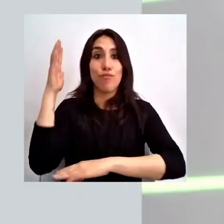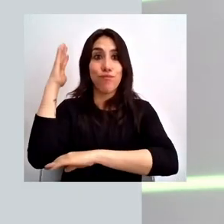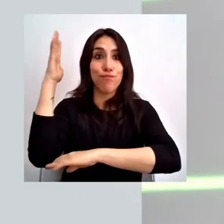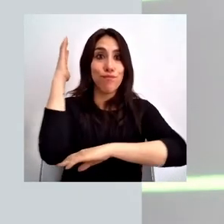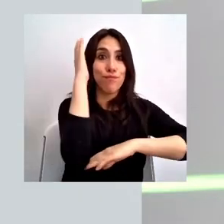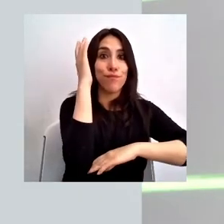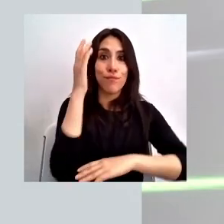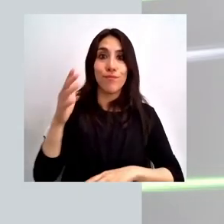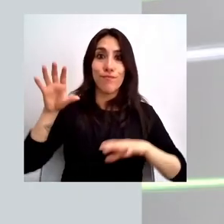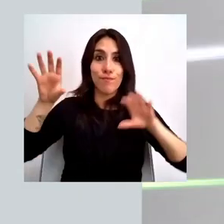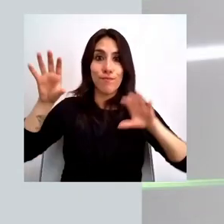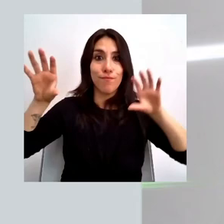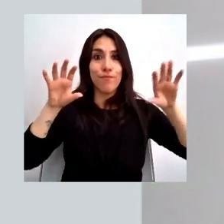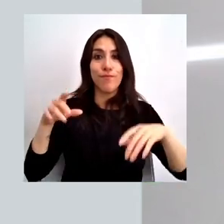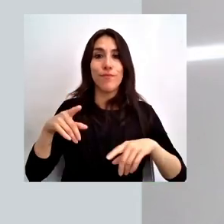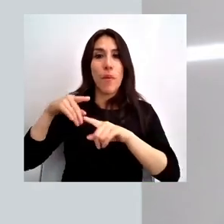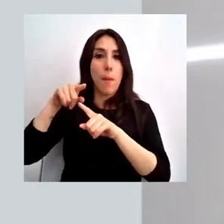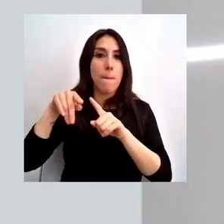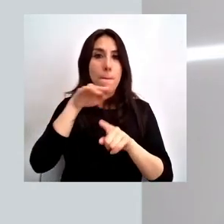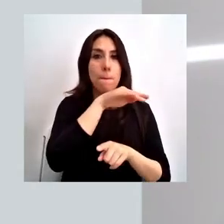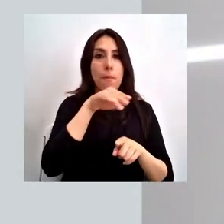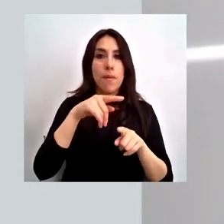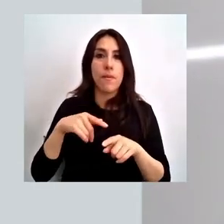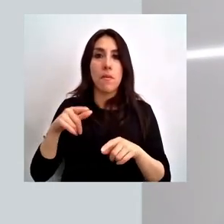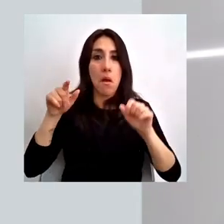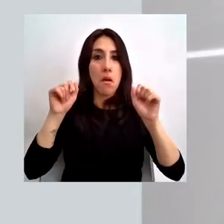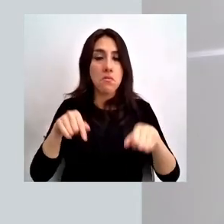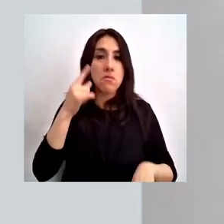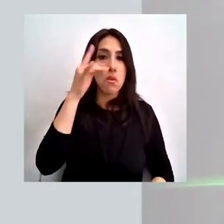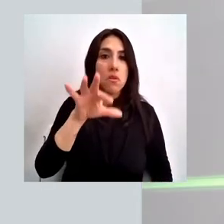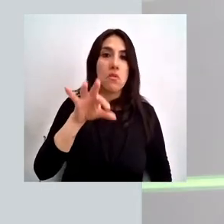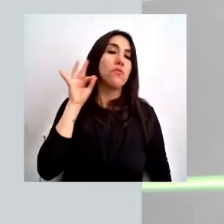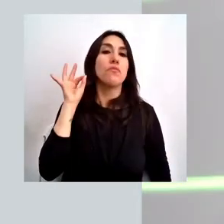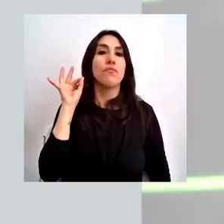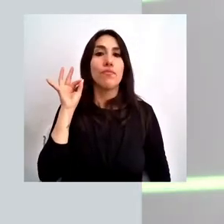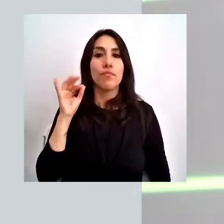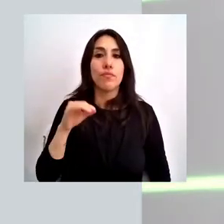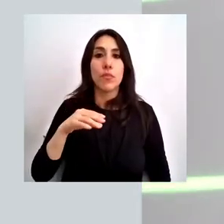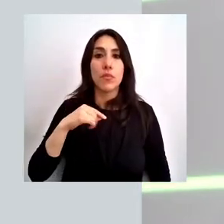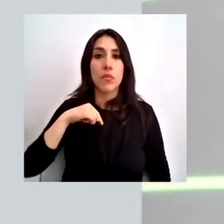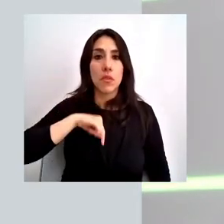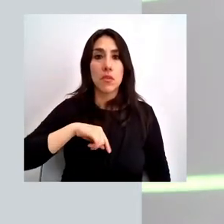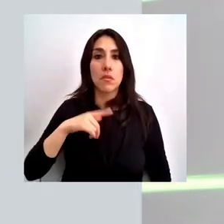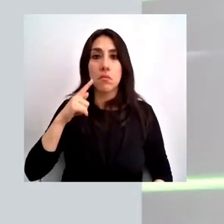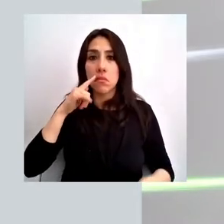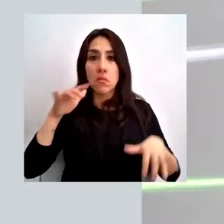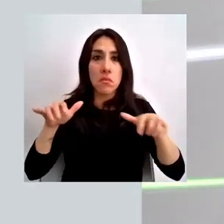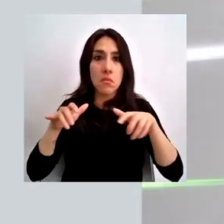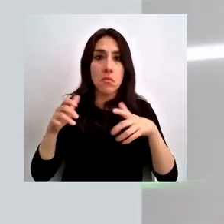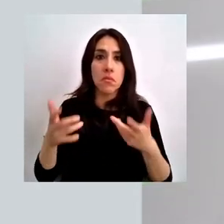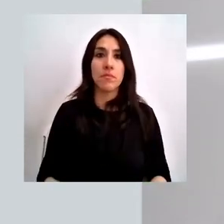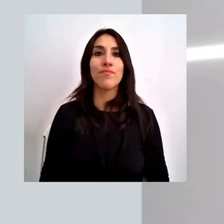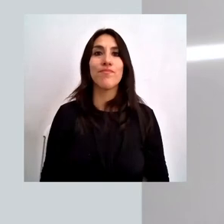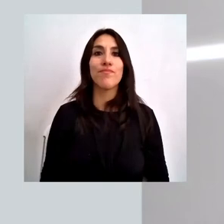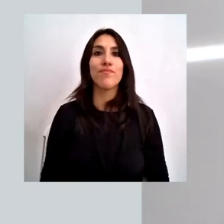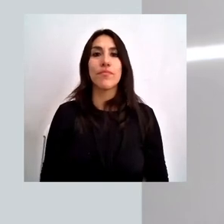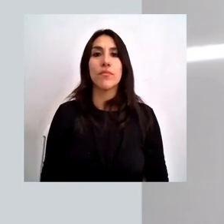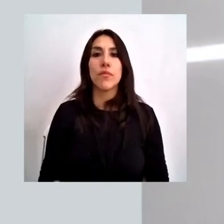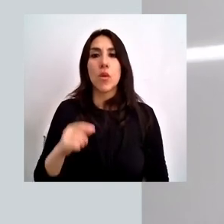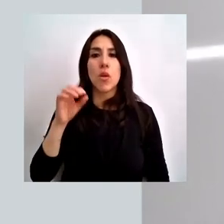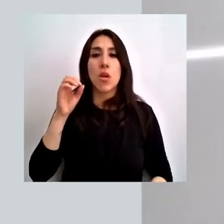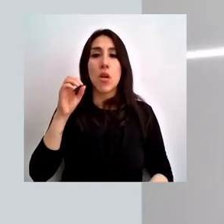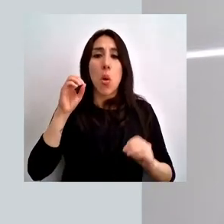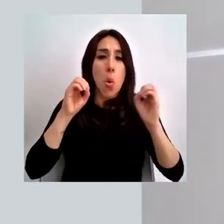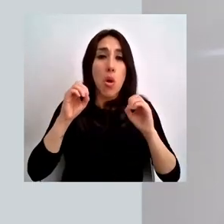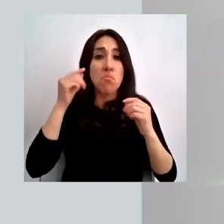desde nuestra plataforma sin duda alguna aún nos quedan interesantes paneles en ambos canales